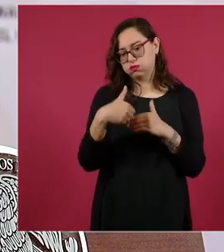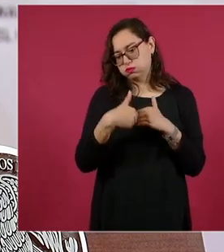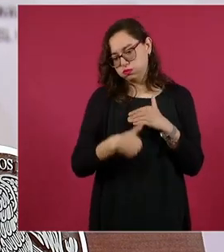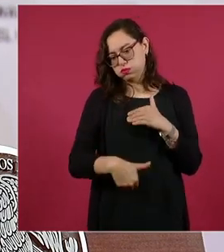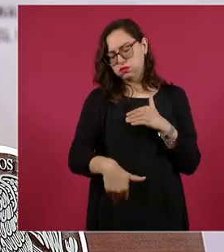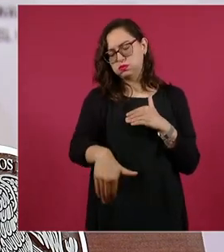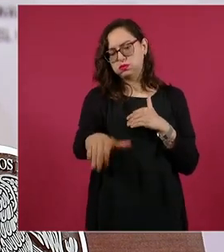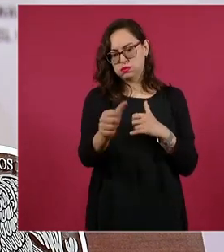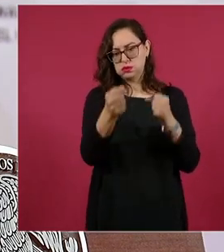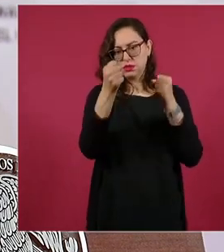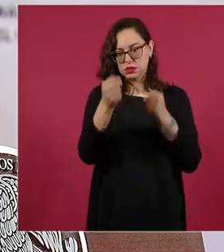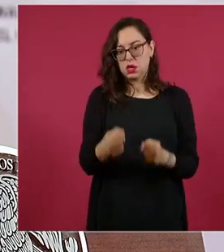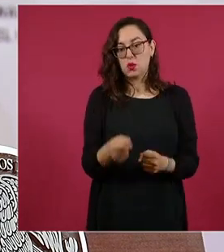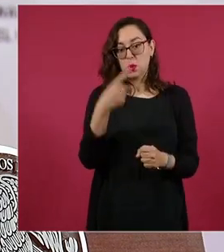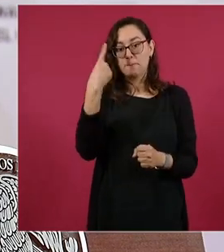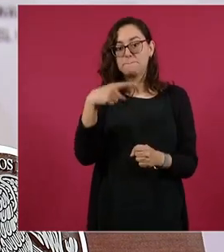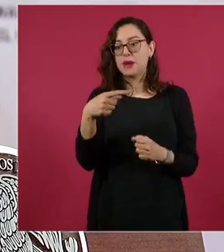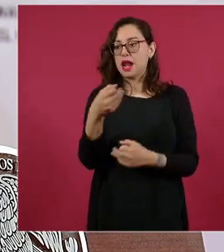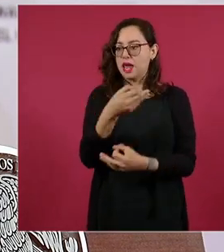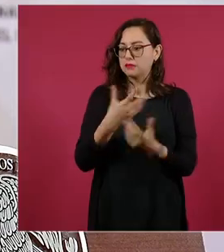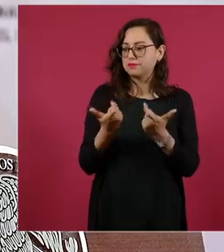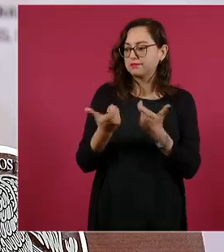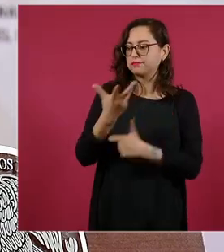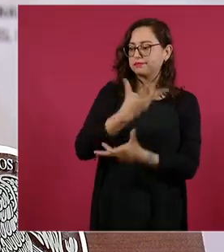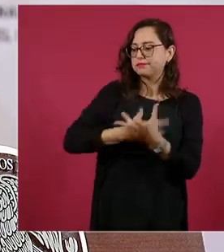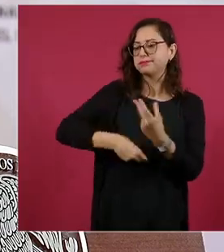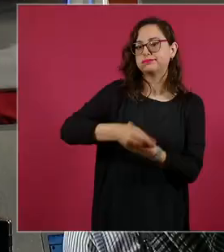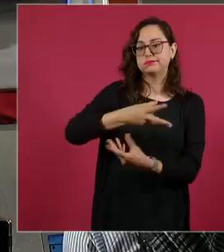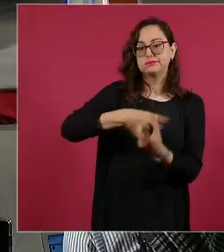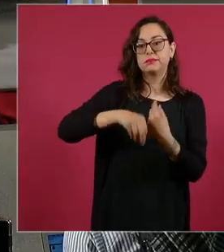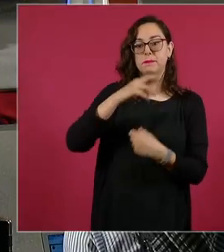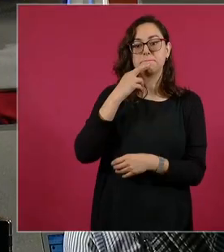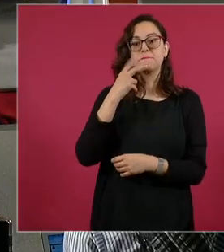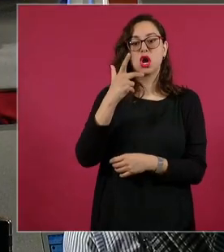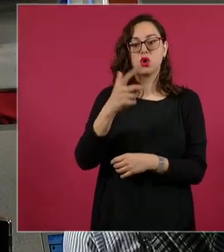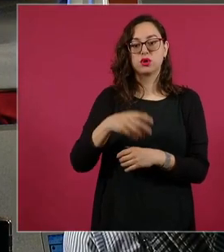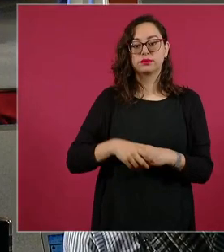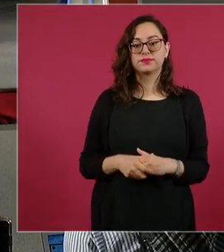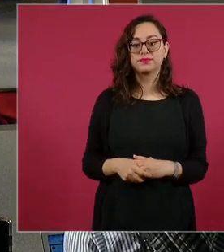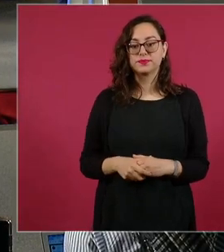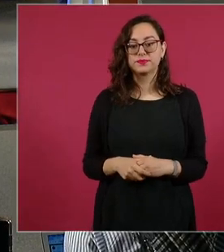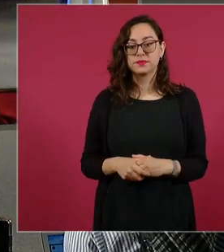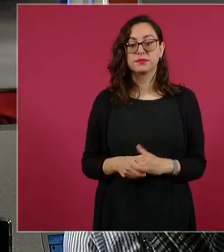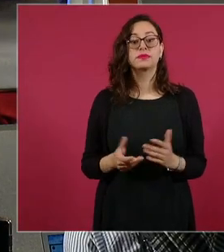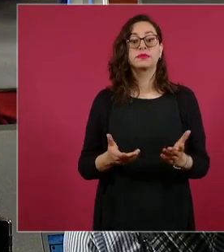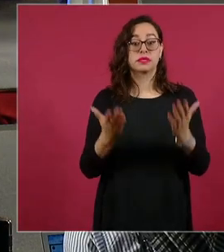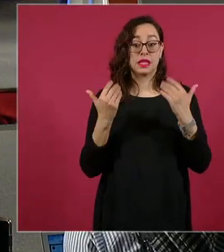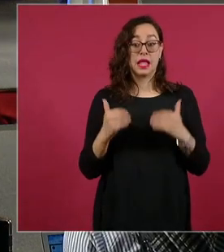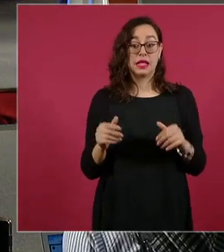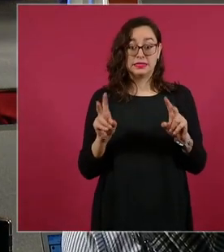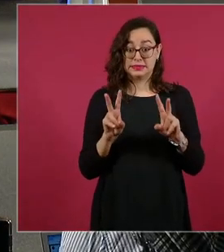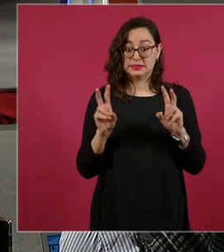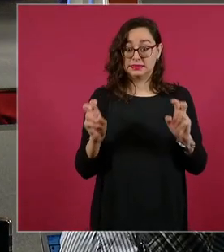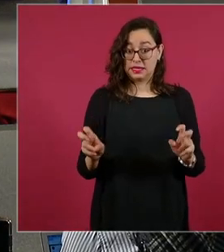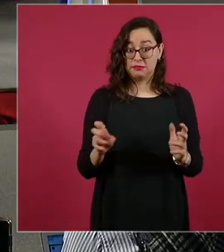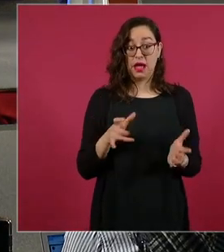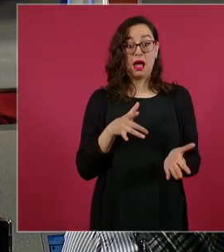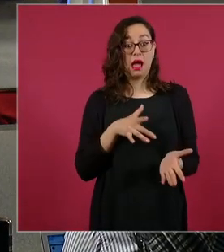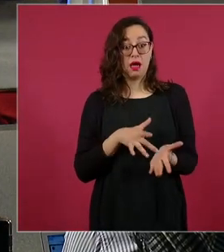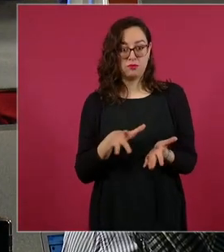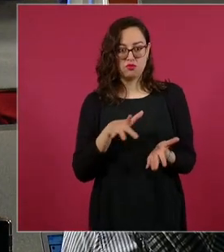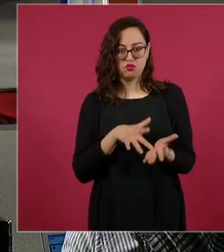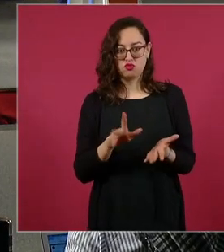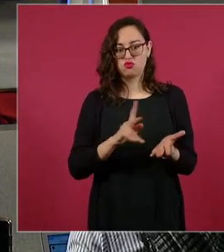garantizar finanzas sanas. La siguiente, por favor. En relación a los programas de apoyo que mencionaba yo hace un momento,